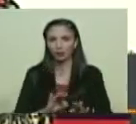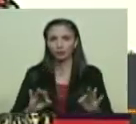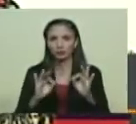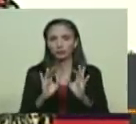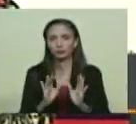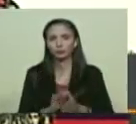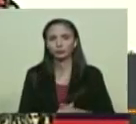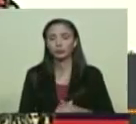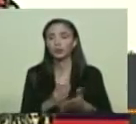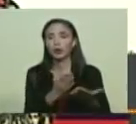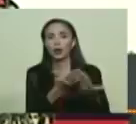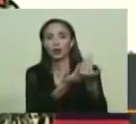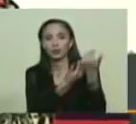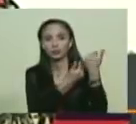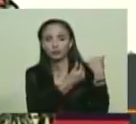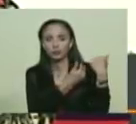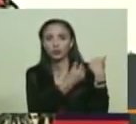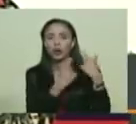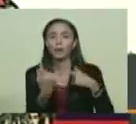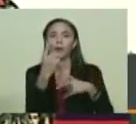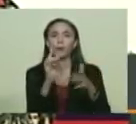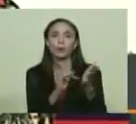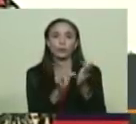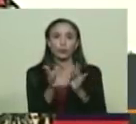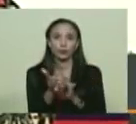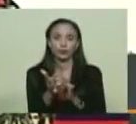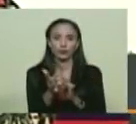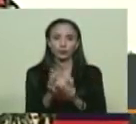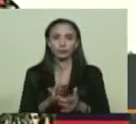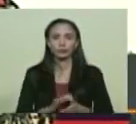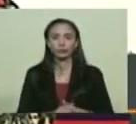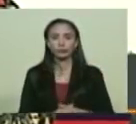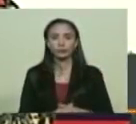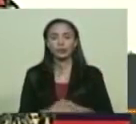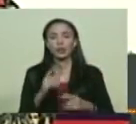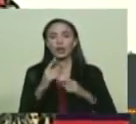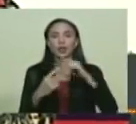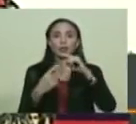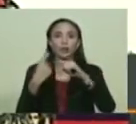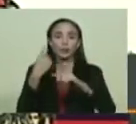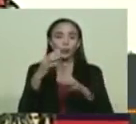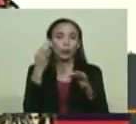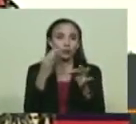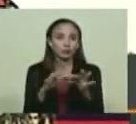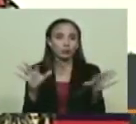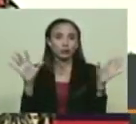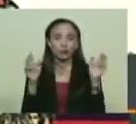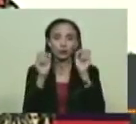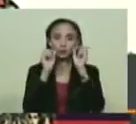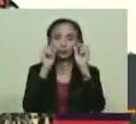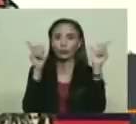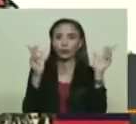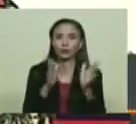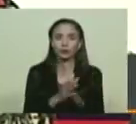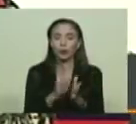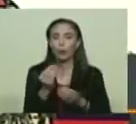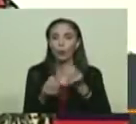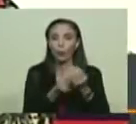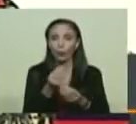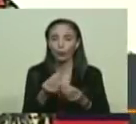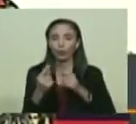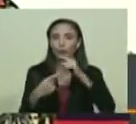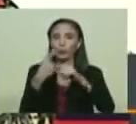Y él asumió el primero de abril. Y resulta que el bautismo